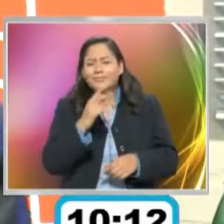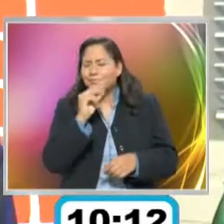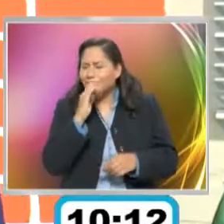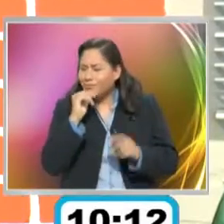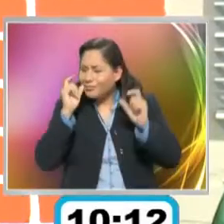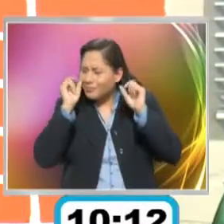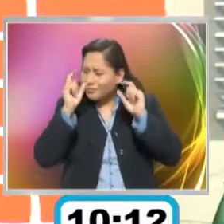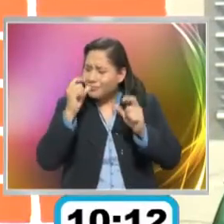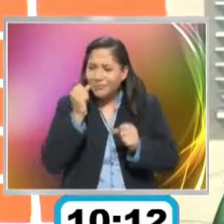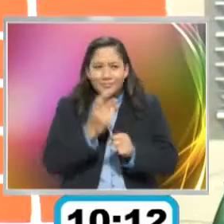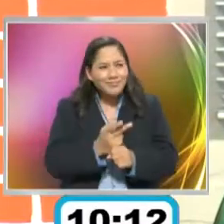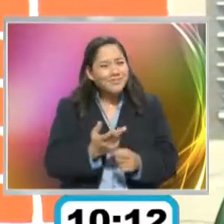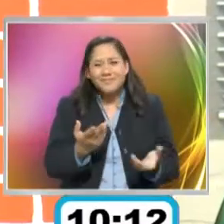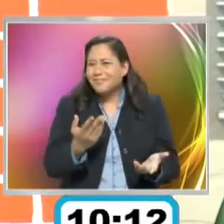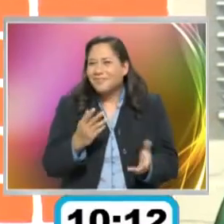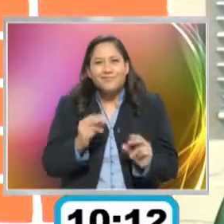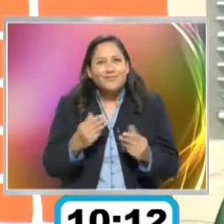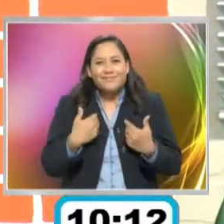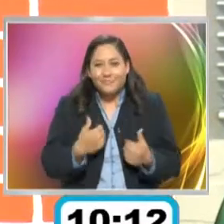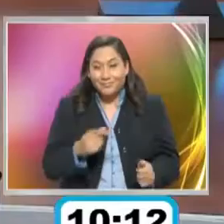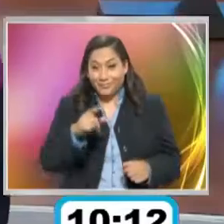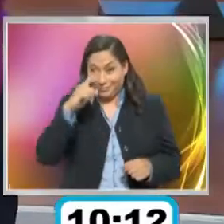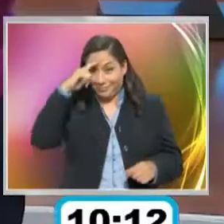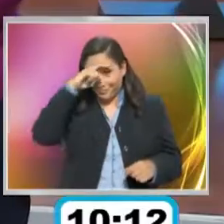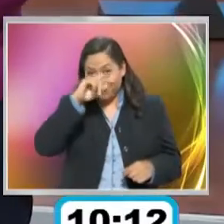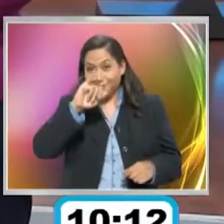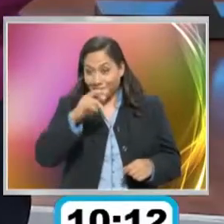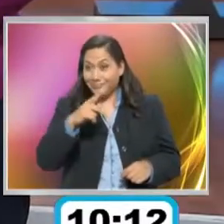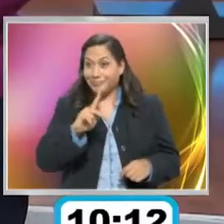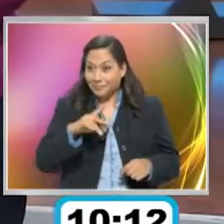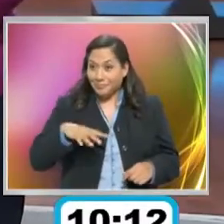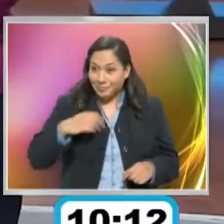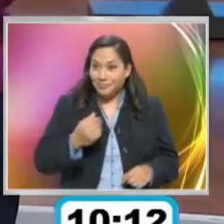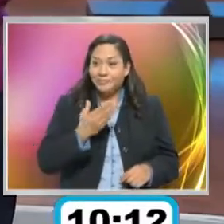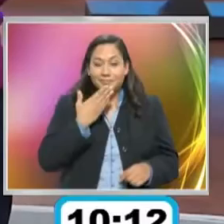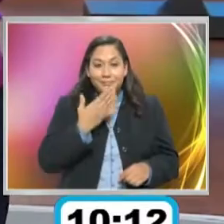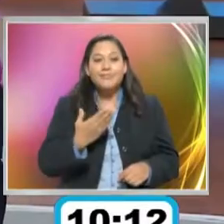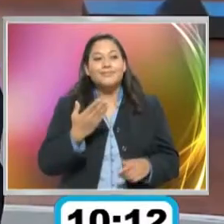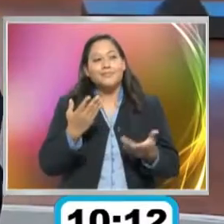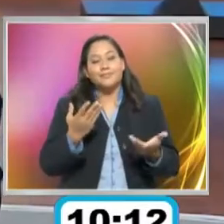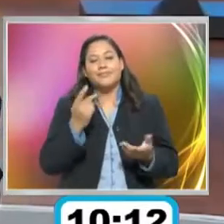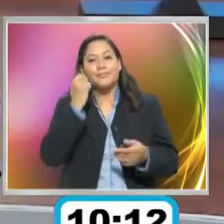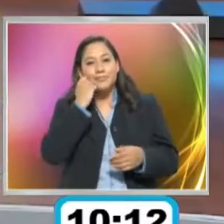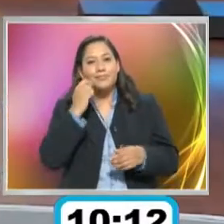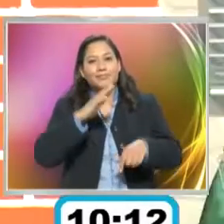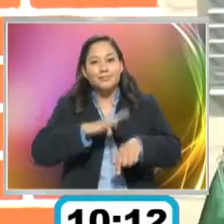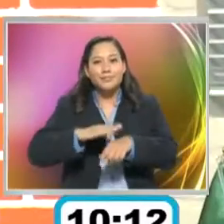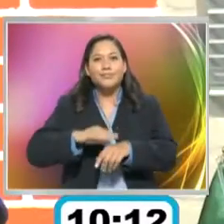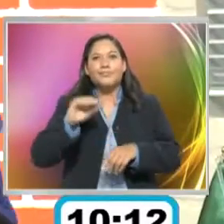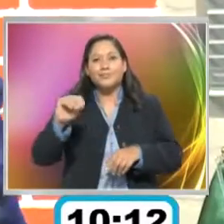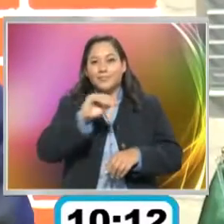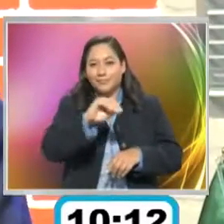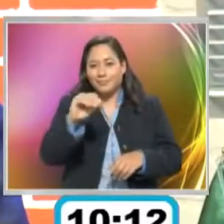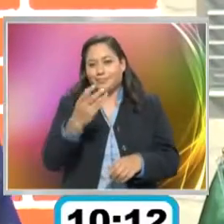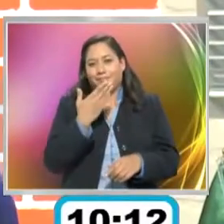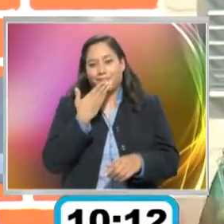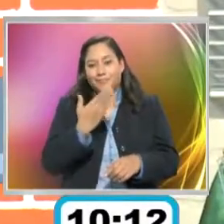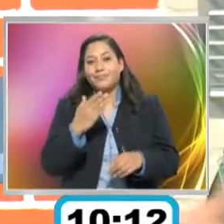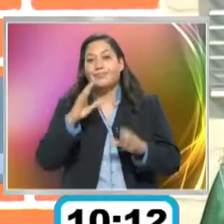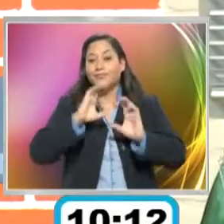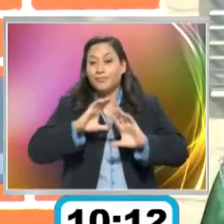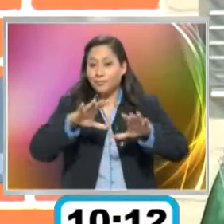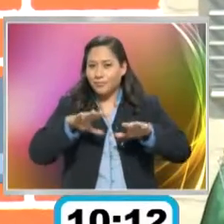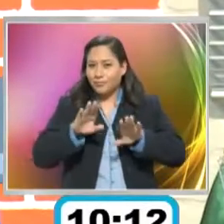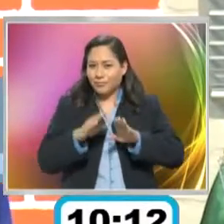temprano? Es lo que no me explico. Te cuesta trabajo, pero vaya Sí, que lo haces. hombre. Pero bueno, la promoción lo vale. Además, cuando viene un concierto como el que